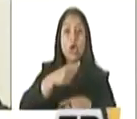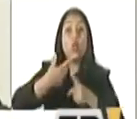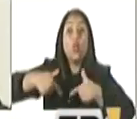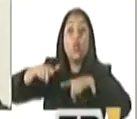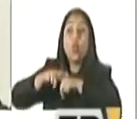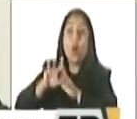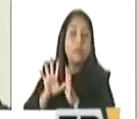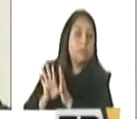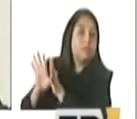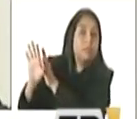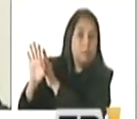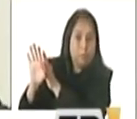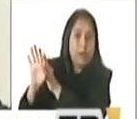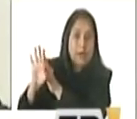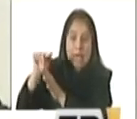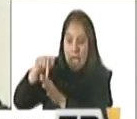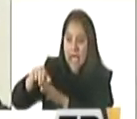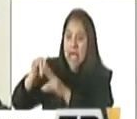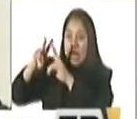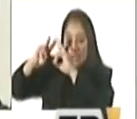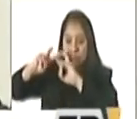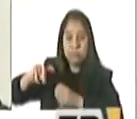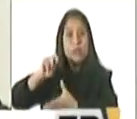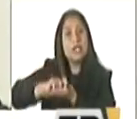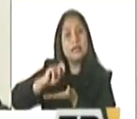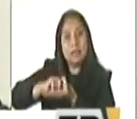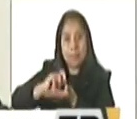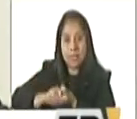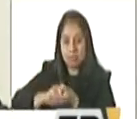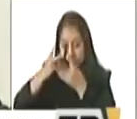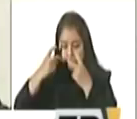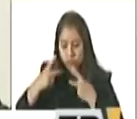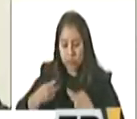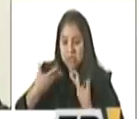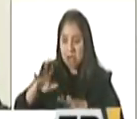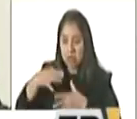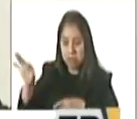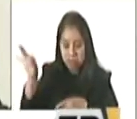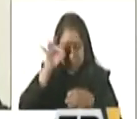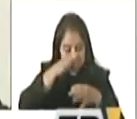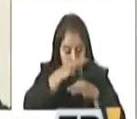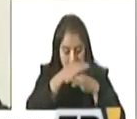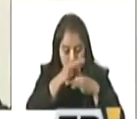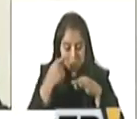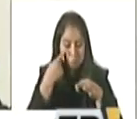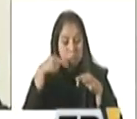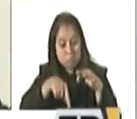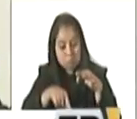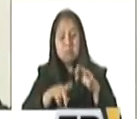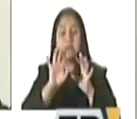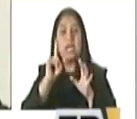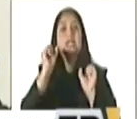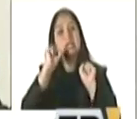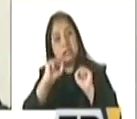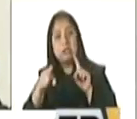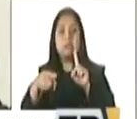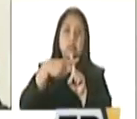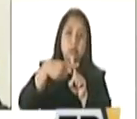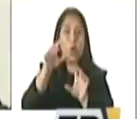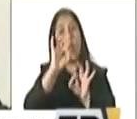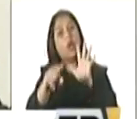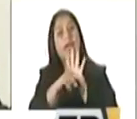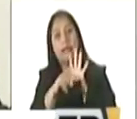área de aislamiento, se le hace el hisopado nasal, se manda al Laboratorio Nacional de Salud y se determina si tiene o no